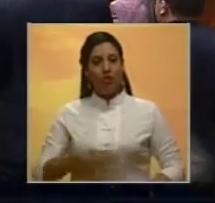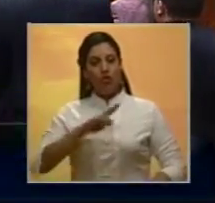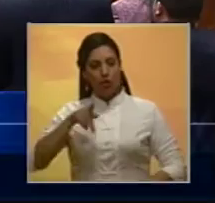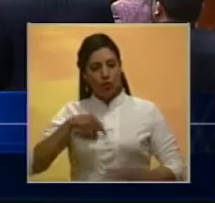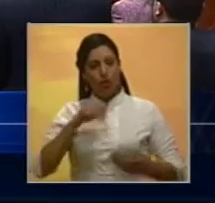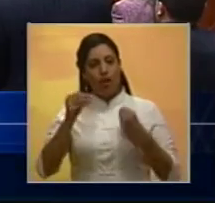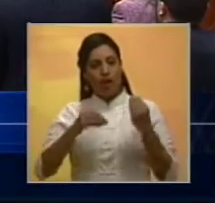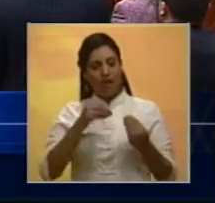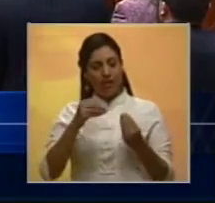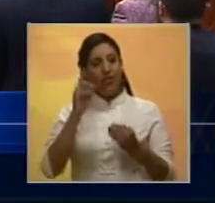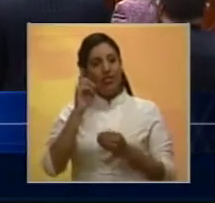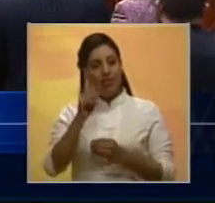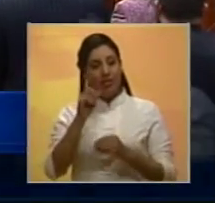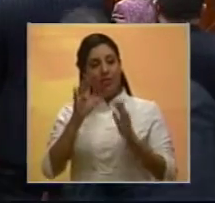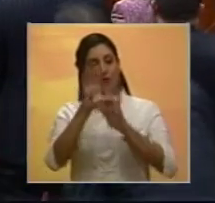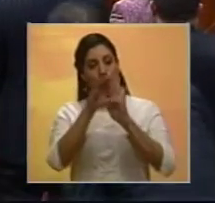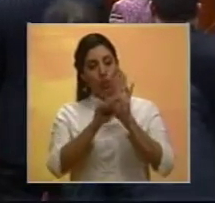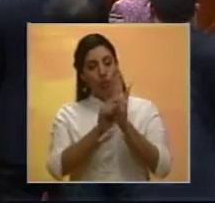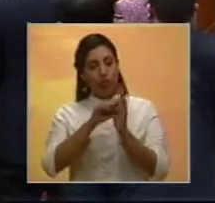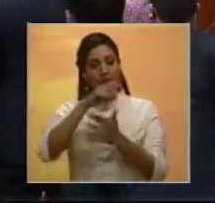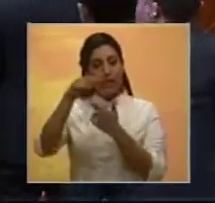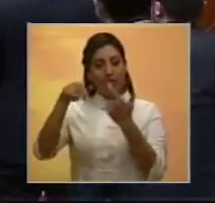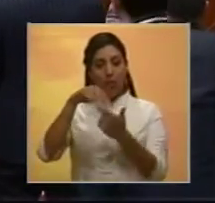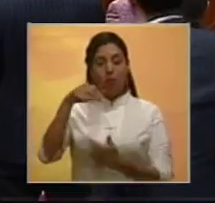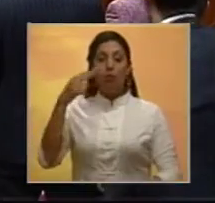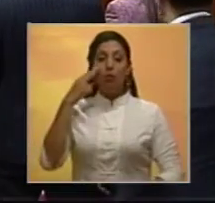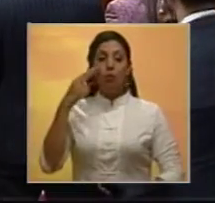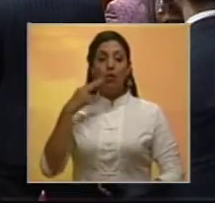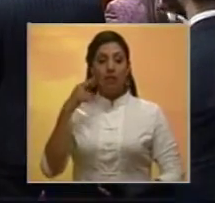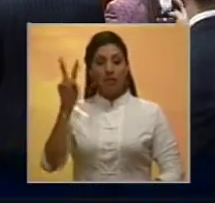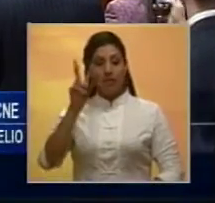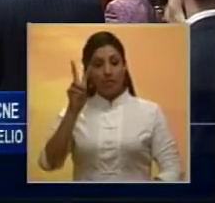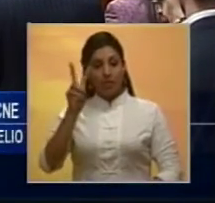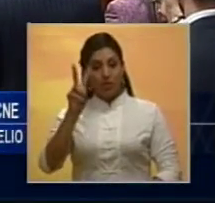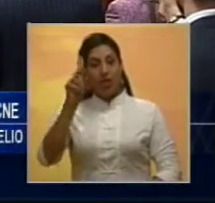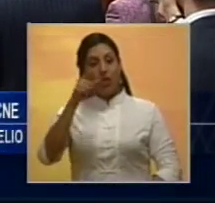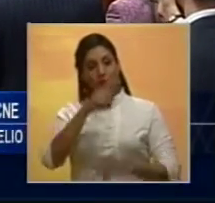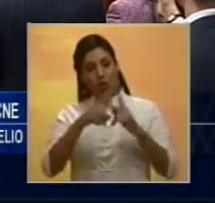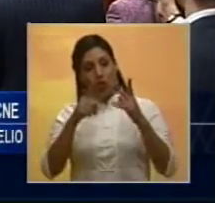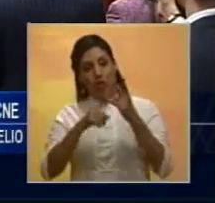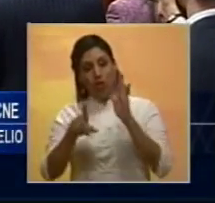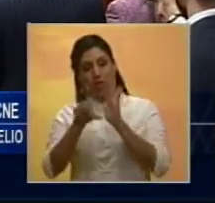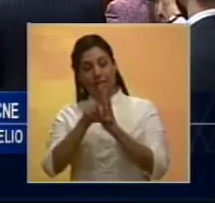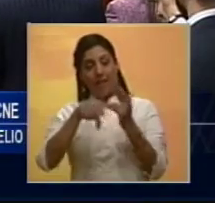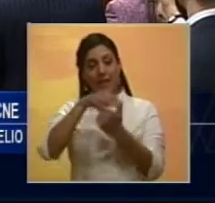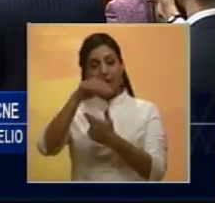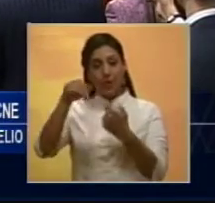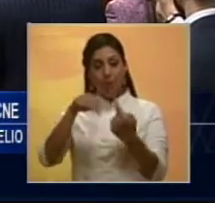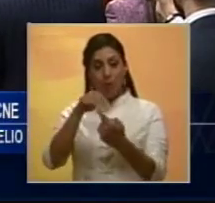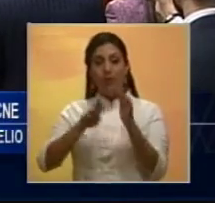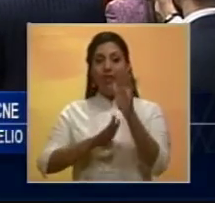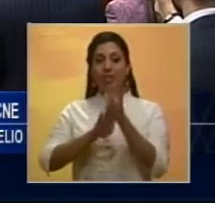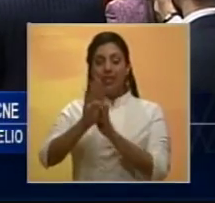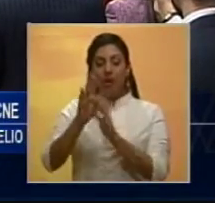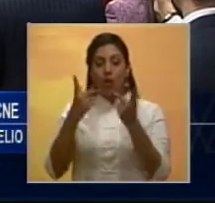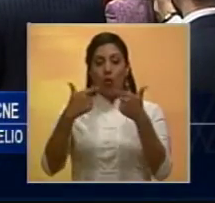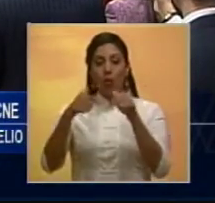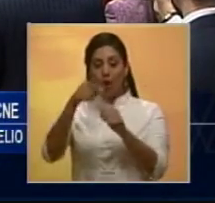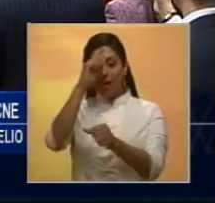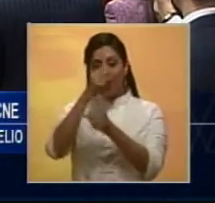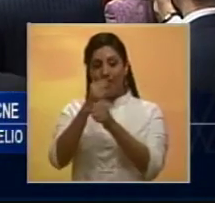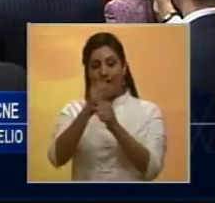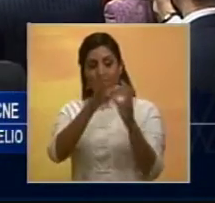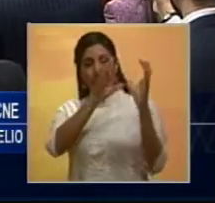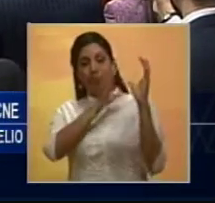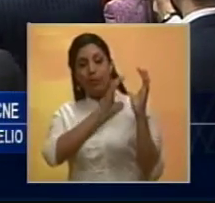hacer cumplir la Constitución de la República Bolivariana de Venezuela y demás leyes de la República en el desempeño de los altos